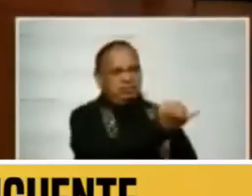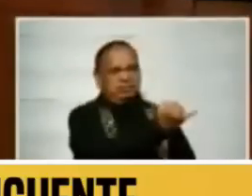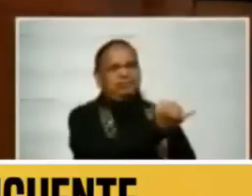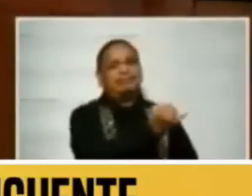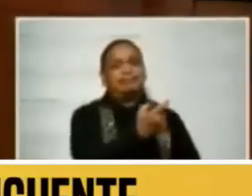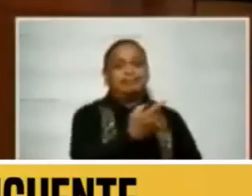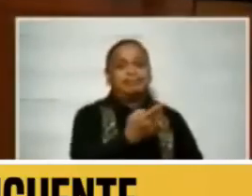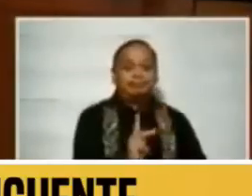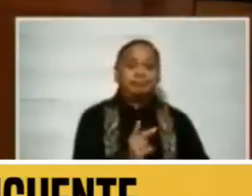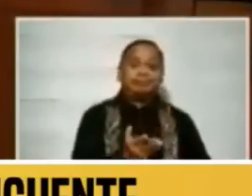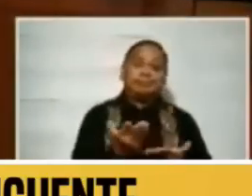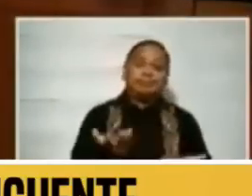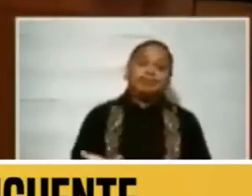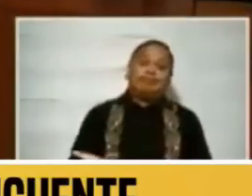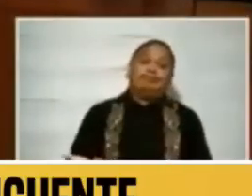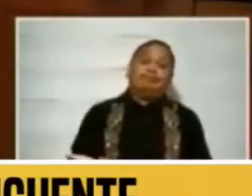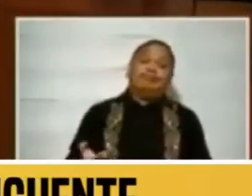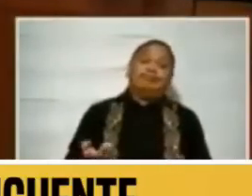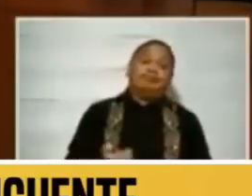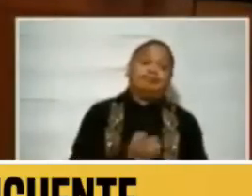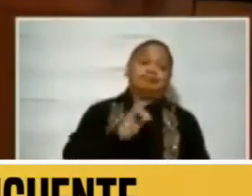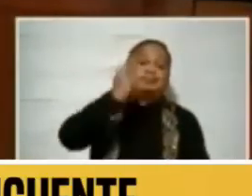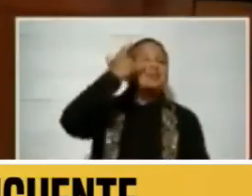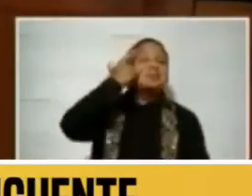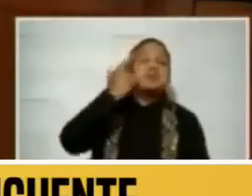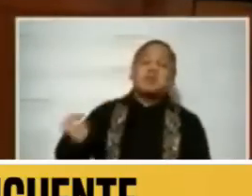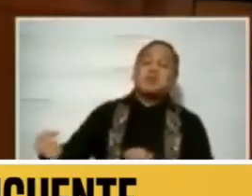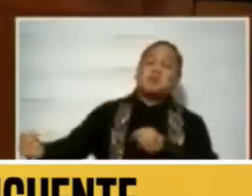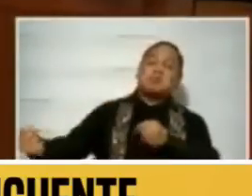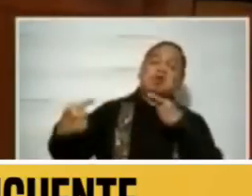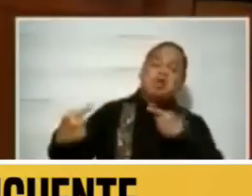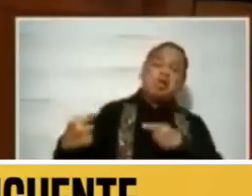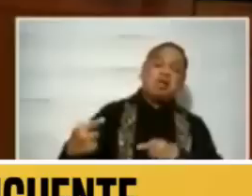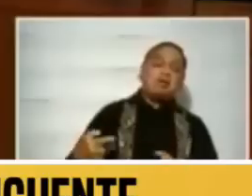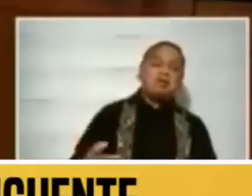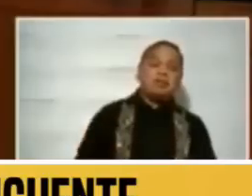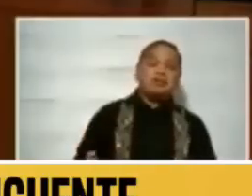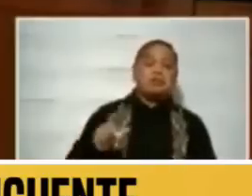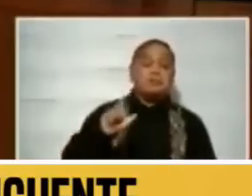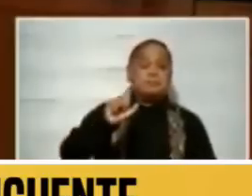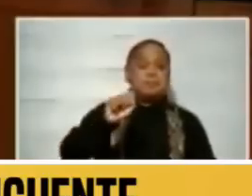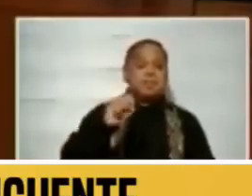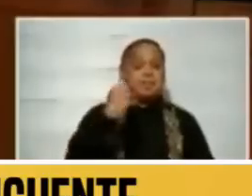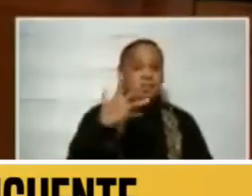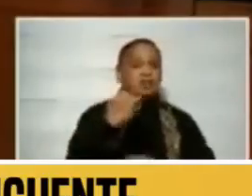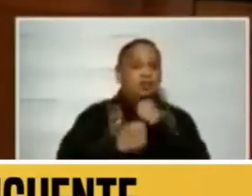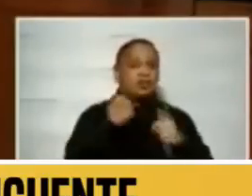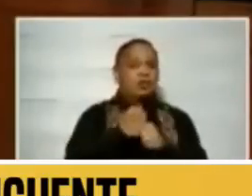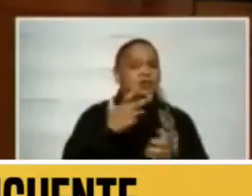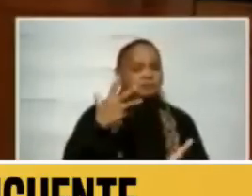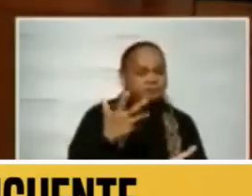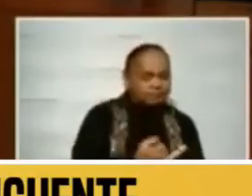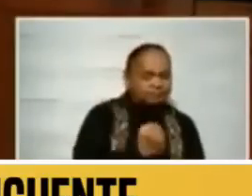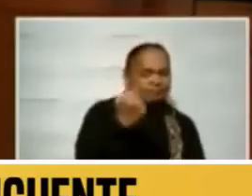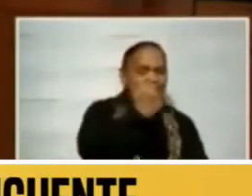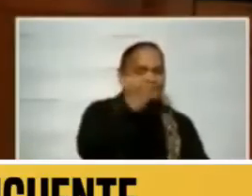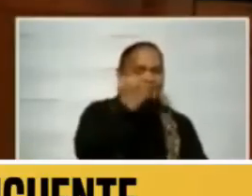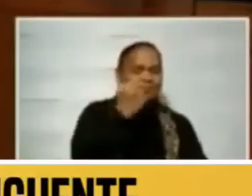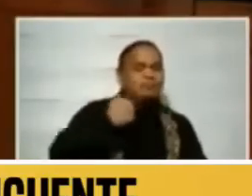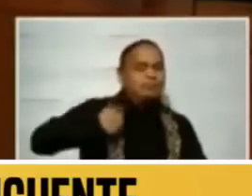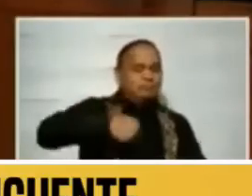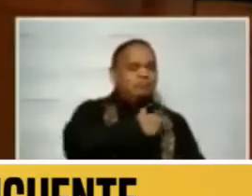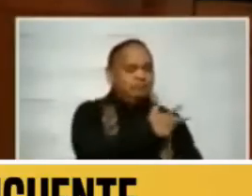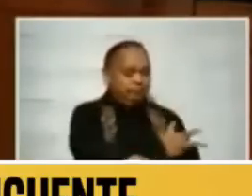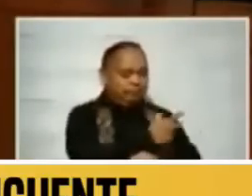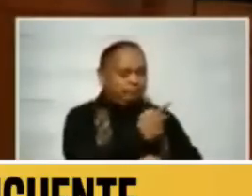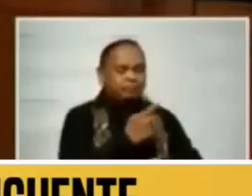ponga Dante a pelearse con el Estado de Campeche, que 25 años lo luchamos, que lo ganamos honestamente,